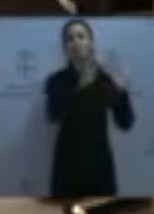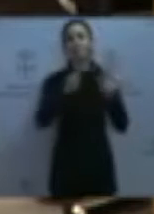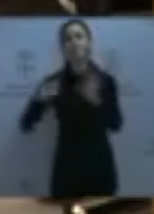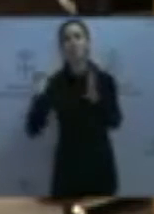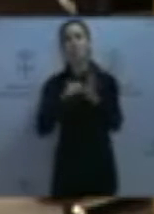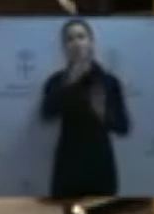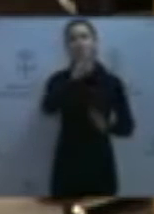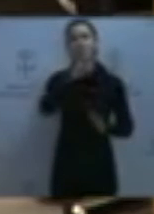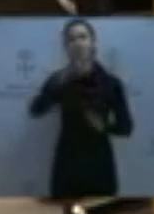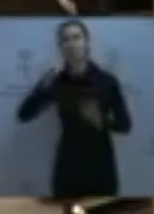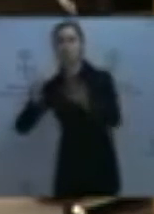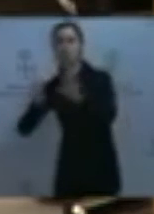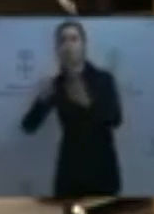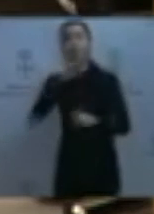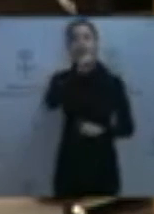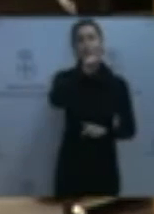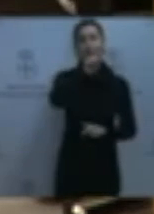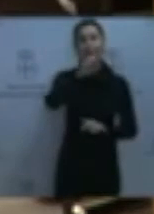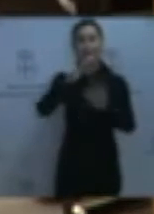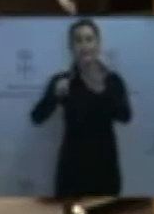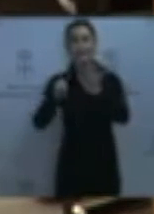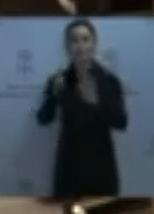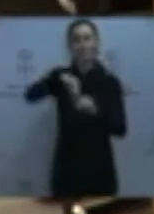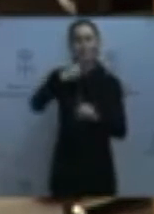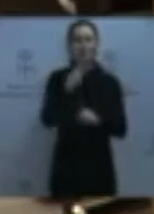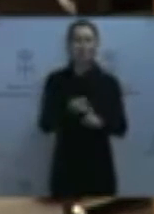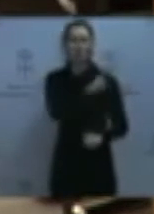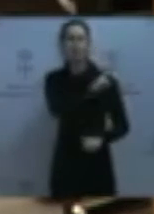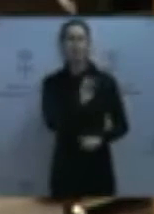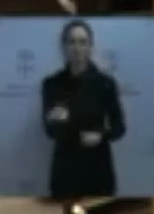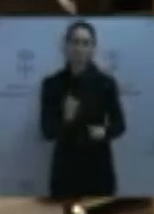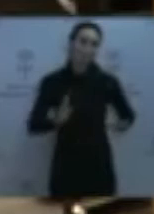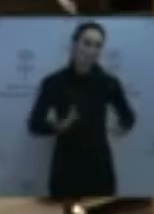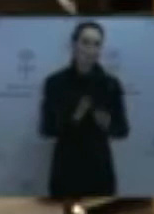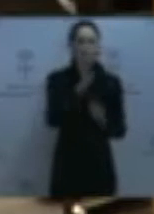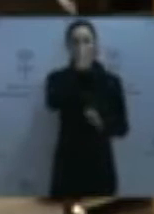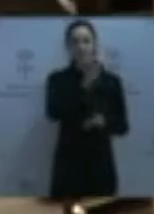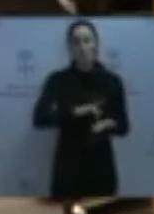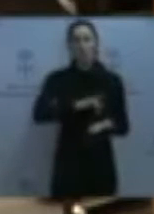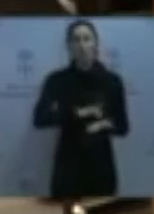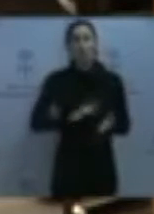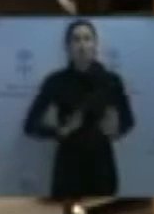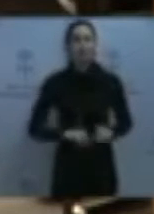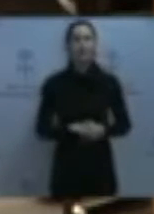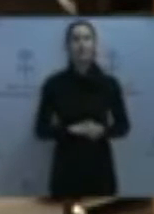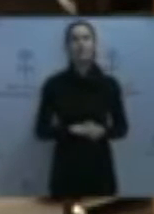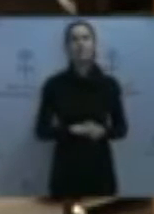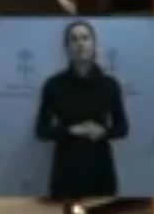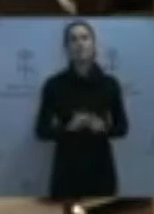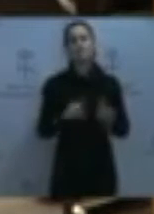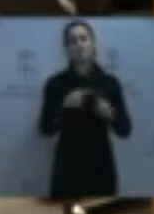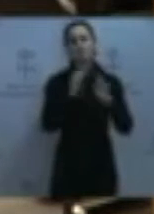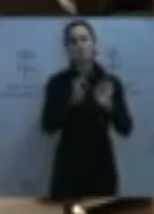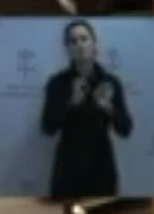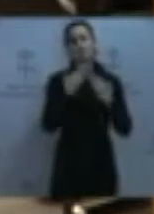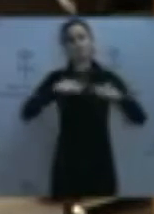86.328, 136 más, que no parece tampoco una cifra excesiva. En el mes de febrero, sobre todo y a pesar de que